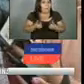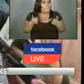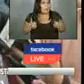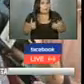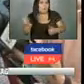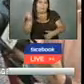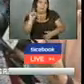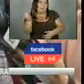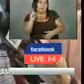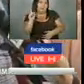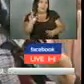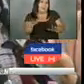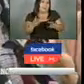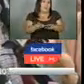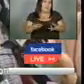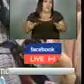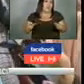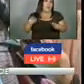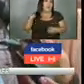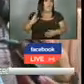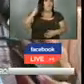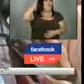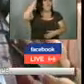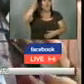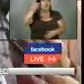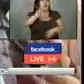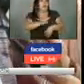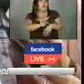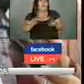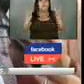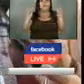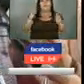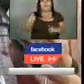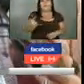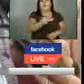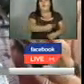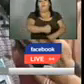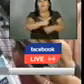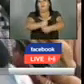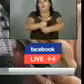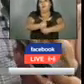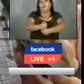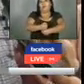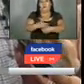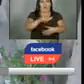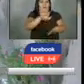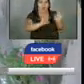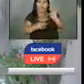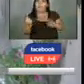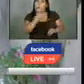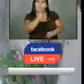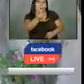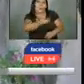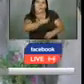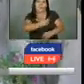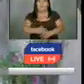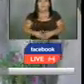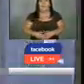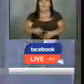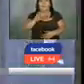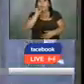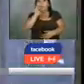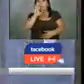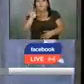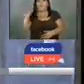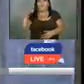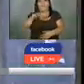para tener una solución en el largo plazo para la seguridad ciudadana, se está llevando a encuentro a gente inocente. A la fecha las autoridades